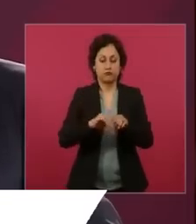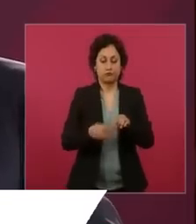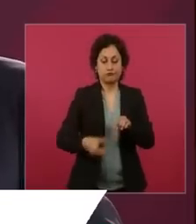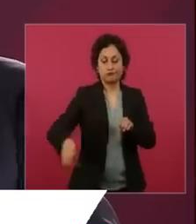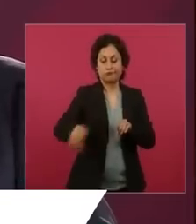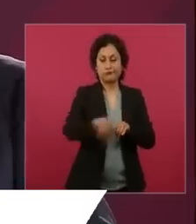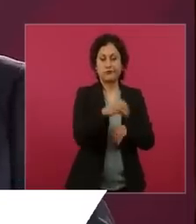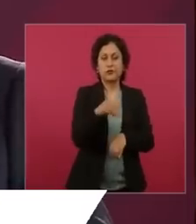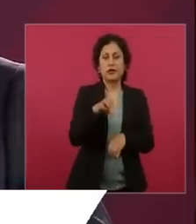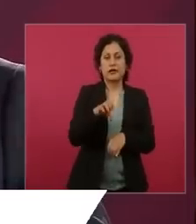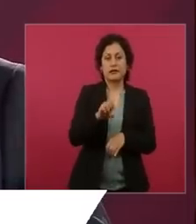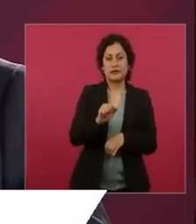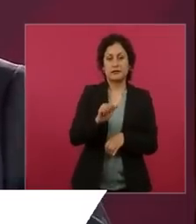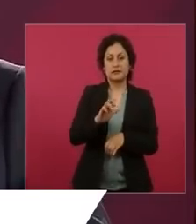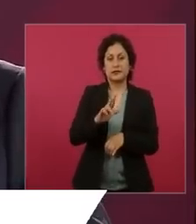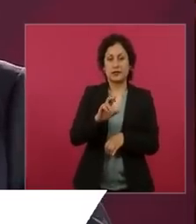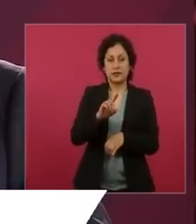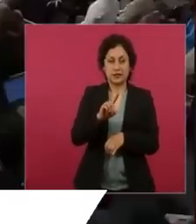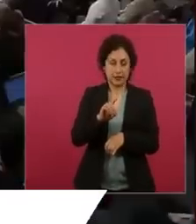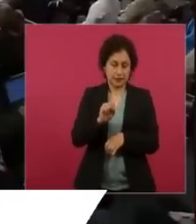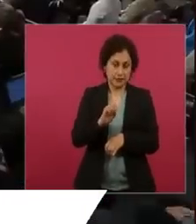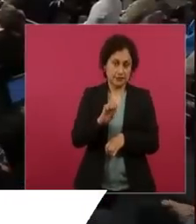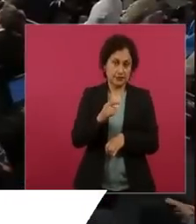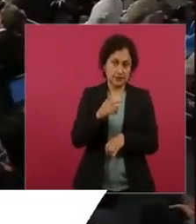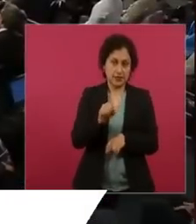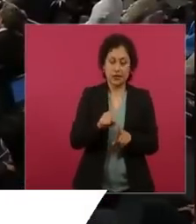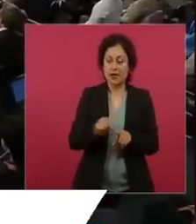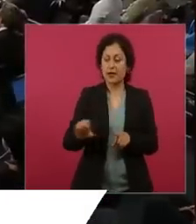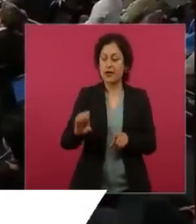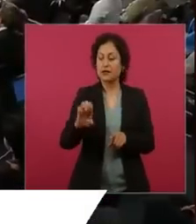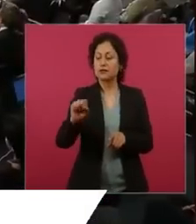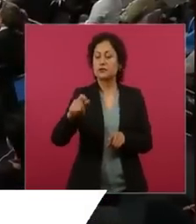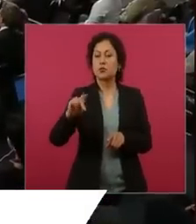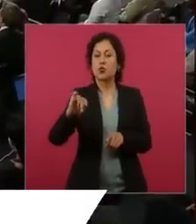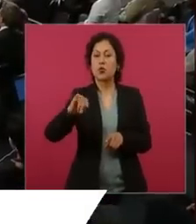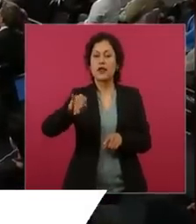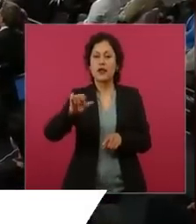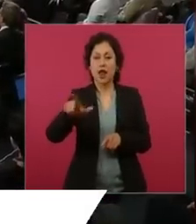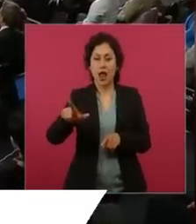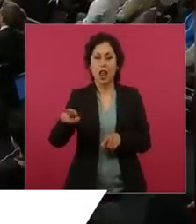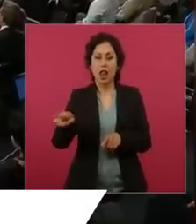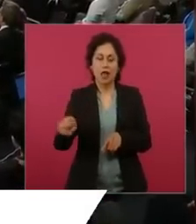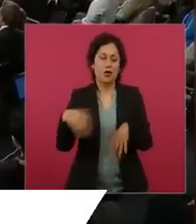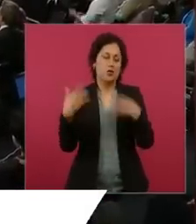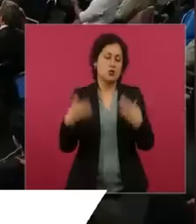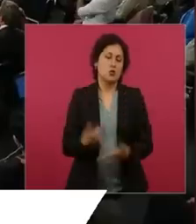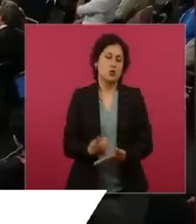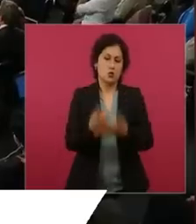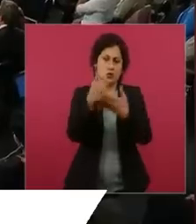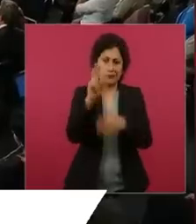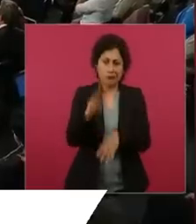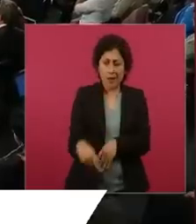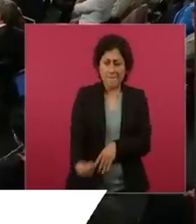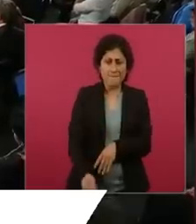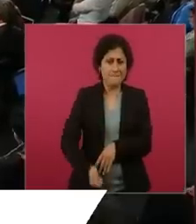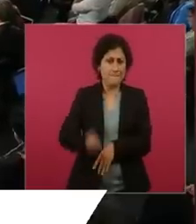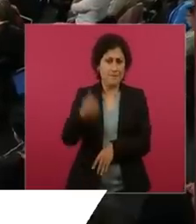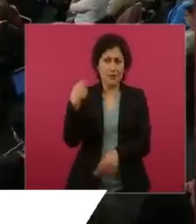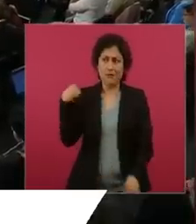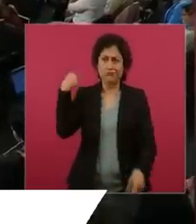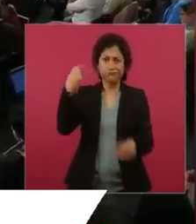que forman parte de la misma cúpula y por eso ven al periodismo como un negocio de eso se trata